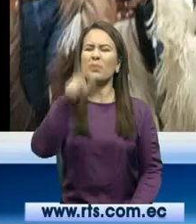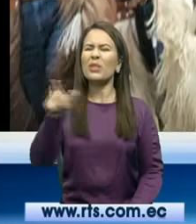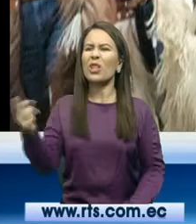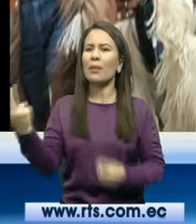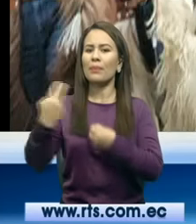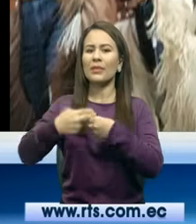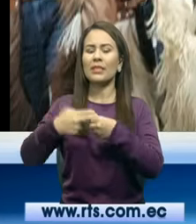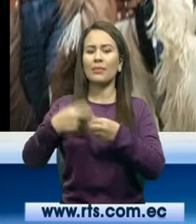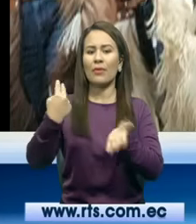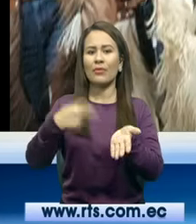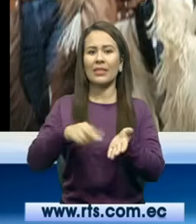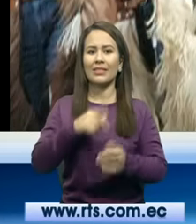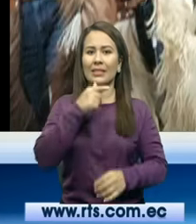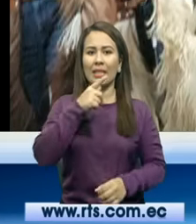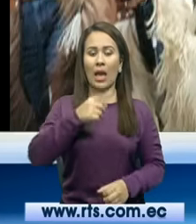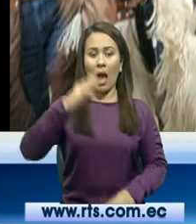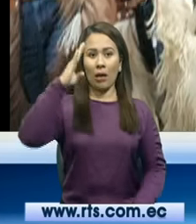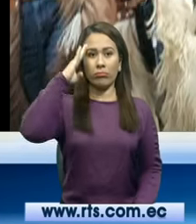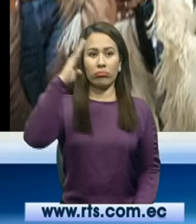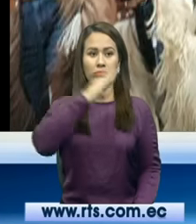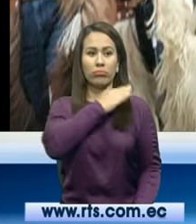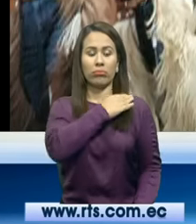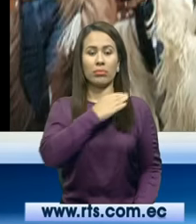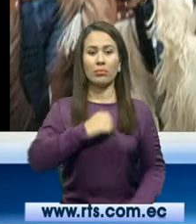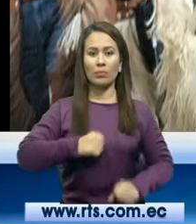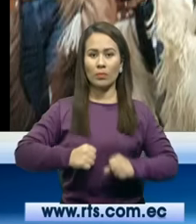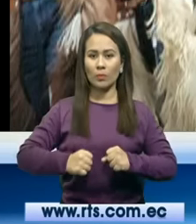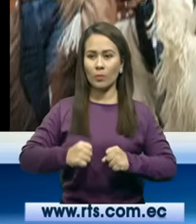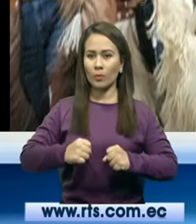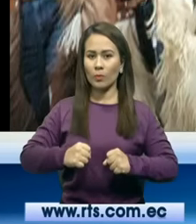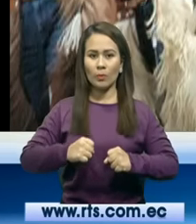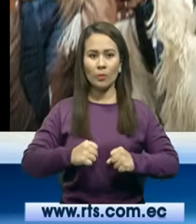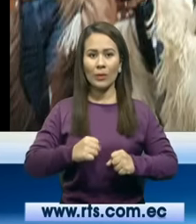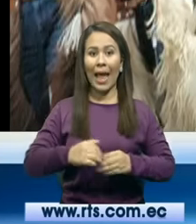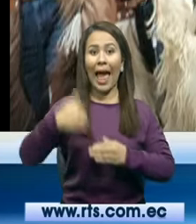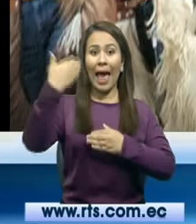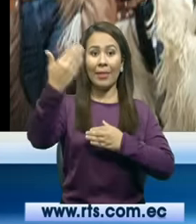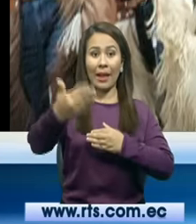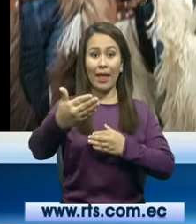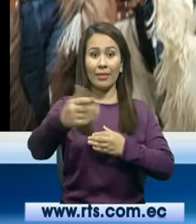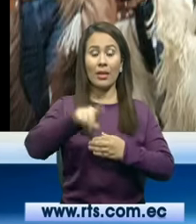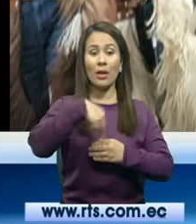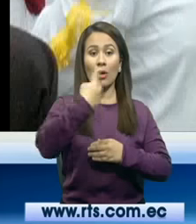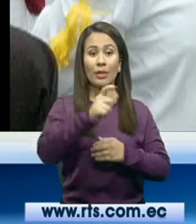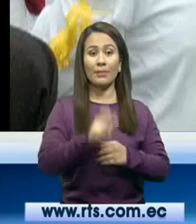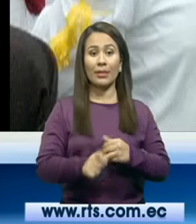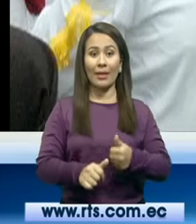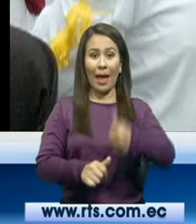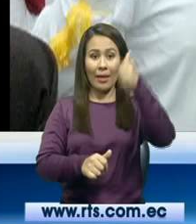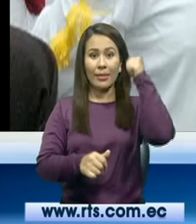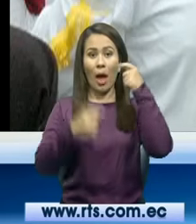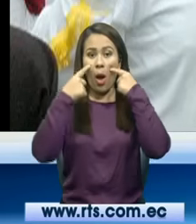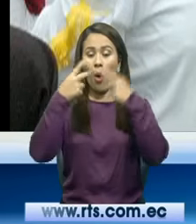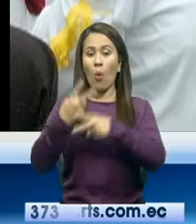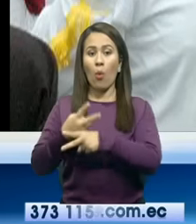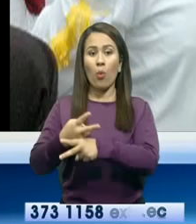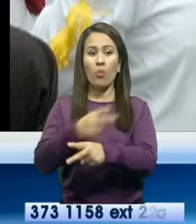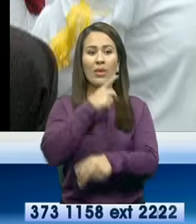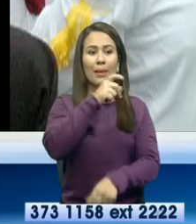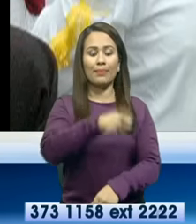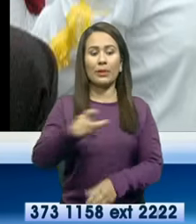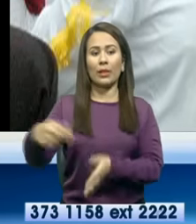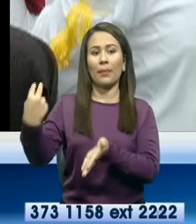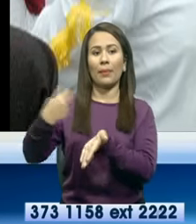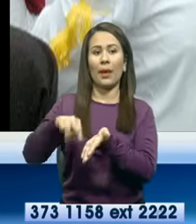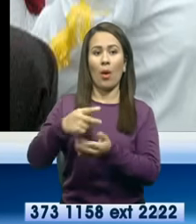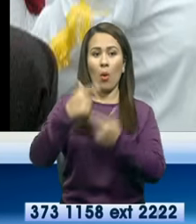Bueno, los capitanes, los que están adelante y atrás cuidando a los bailadores. También son como los líderes. Los líderes.